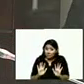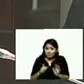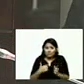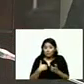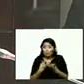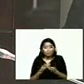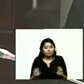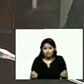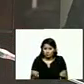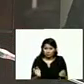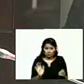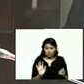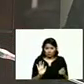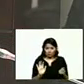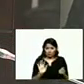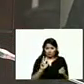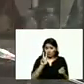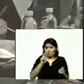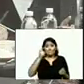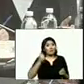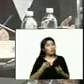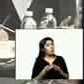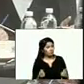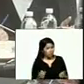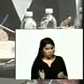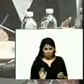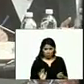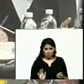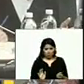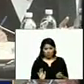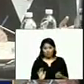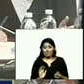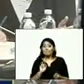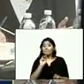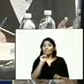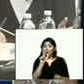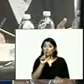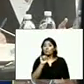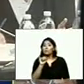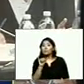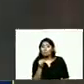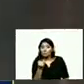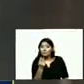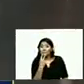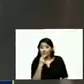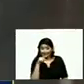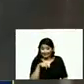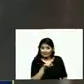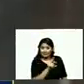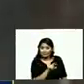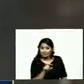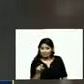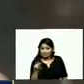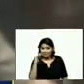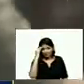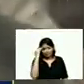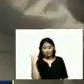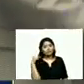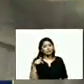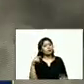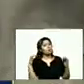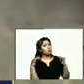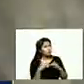estos problemas en tres meses. Durante el miércoles, jueves y viernes de esta semana, la canciller tendrá reuniones con